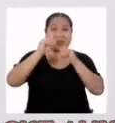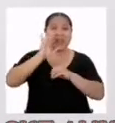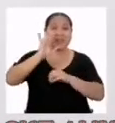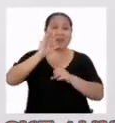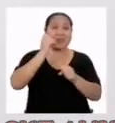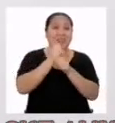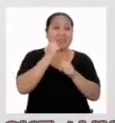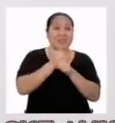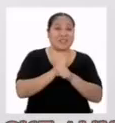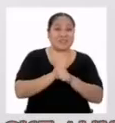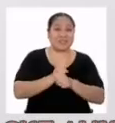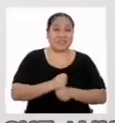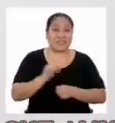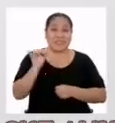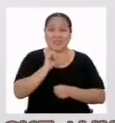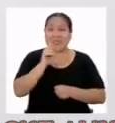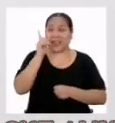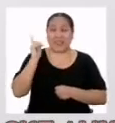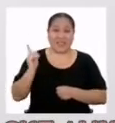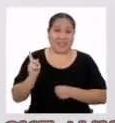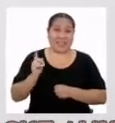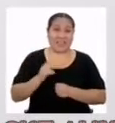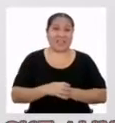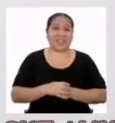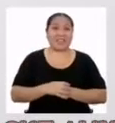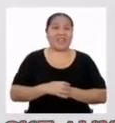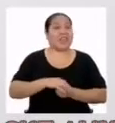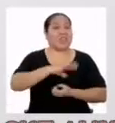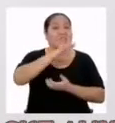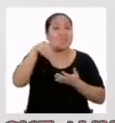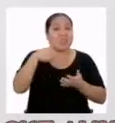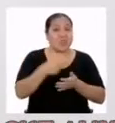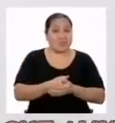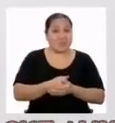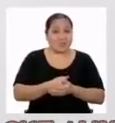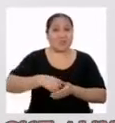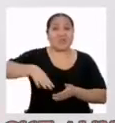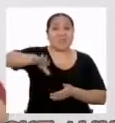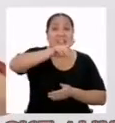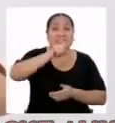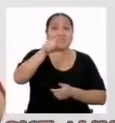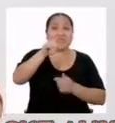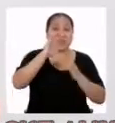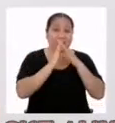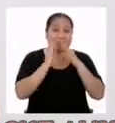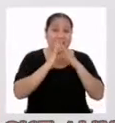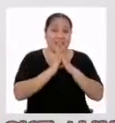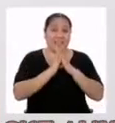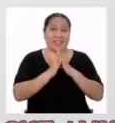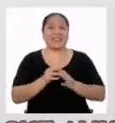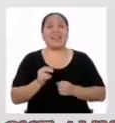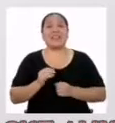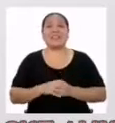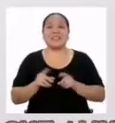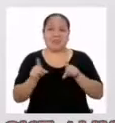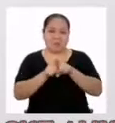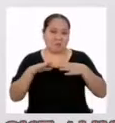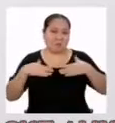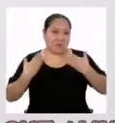Y así como a ella, todas y todos ustedes en casa también lo pueden